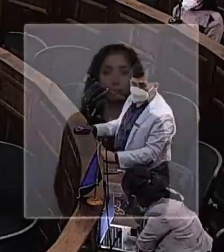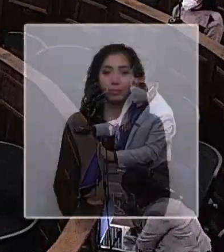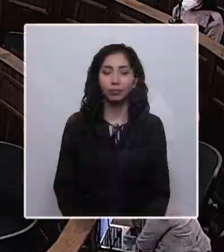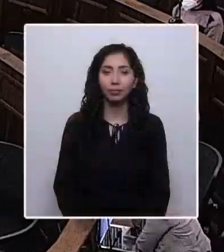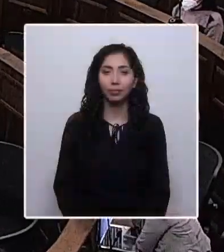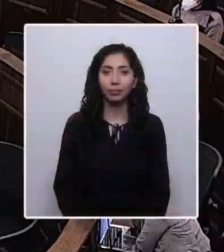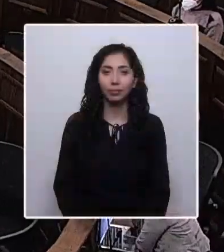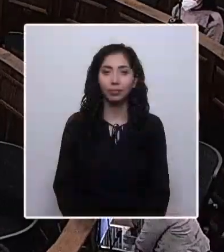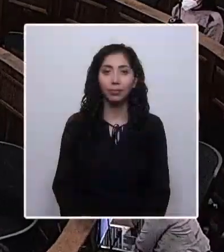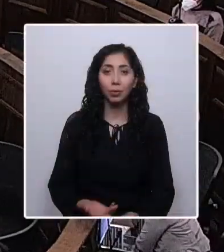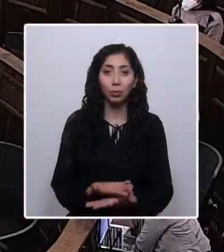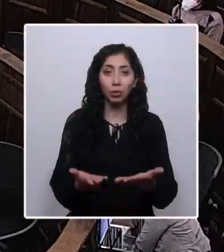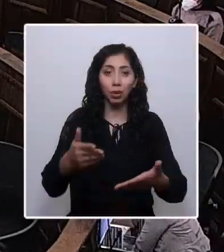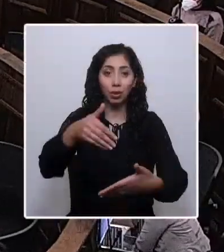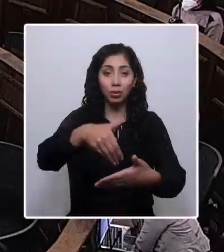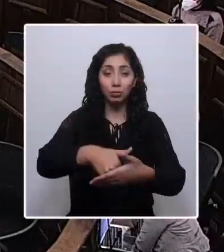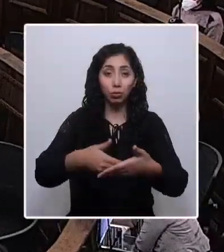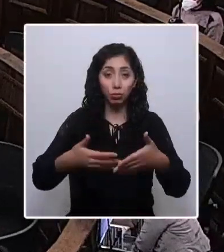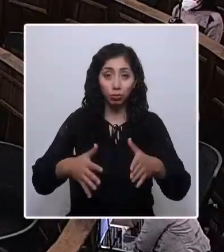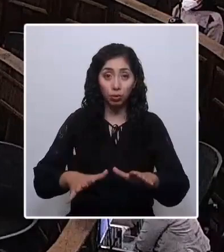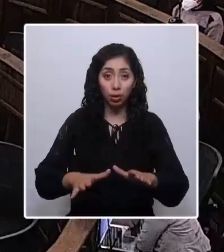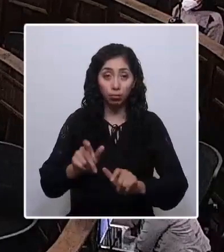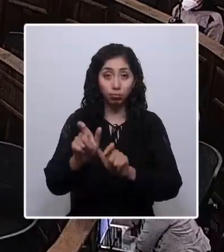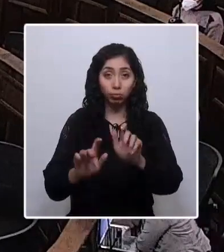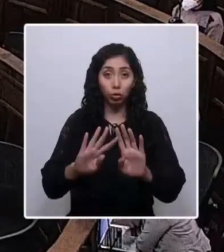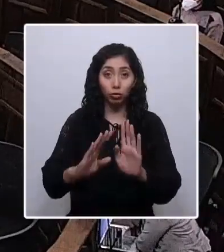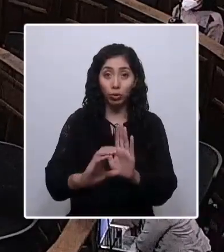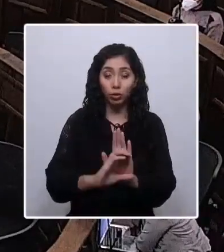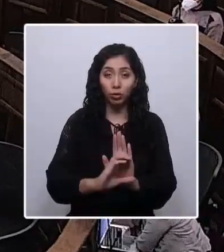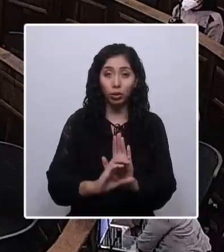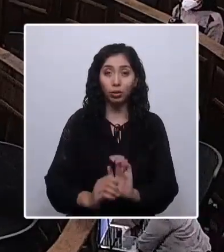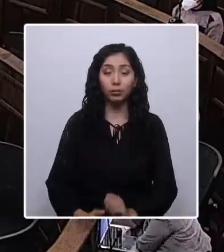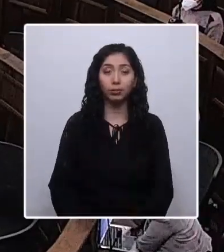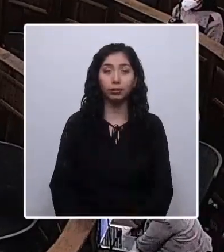Han emitido su voto, señoras y señores convencionales.